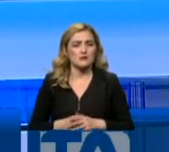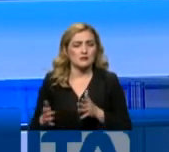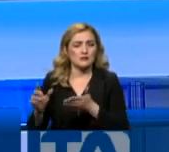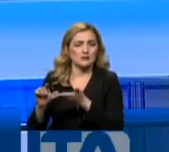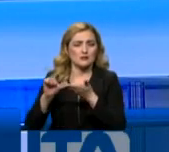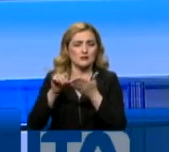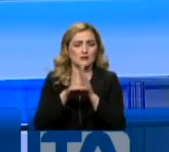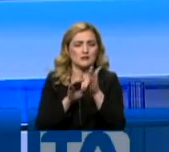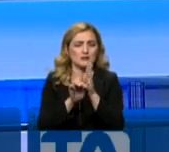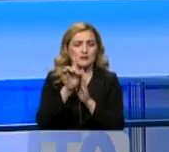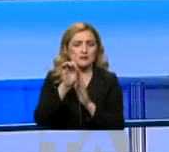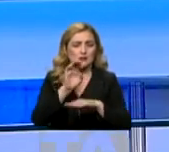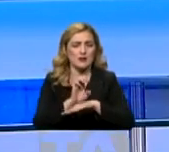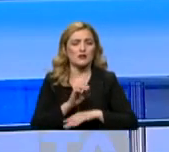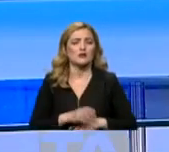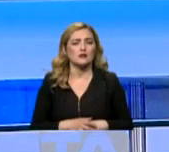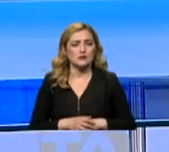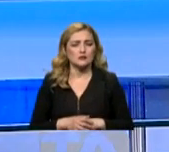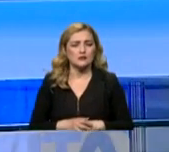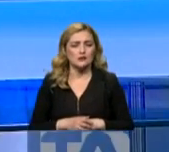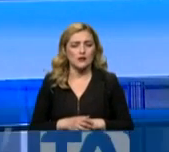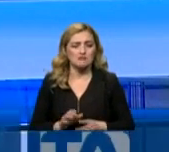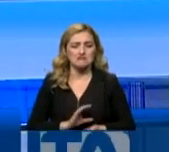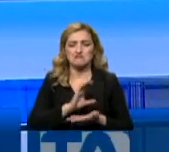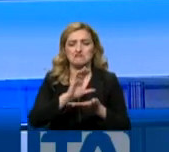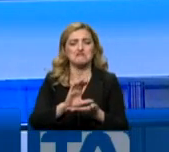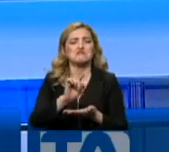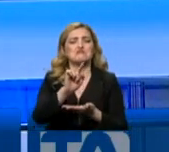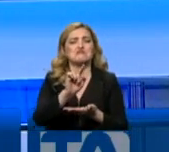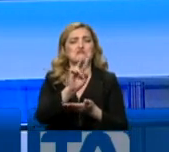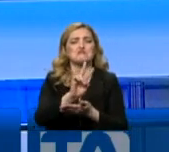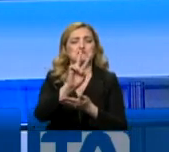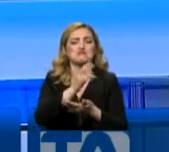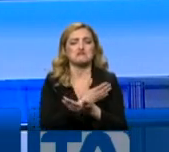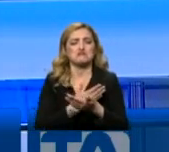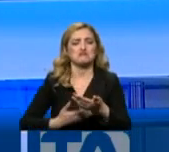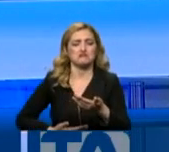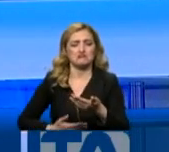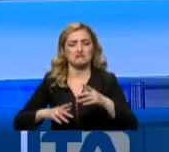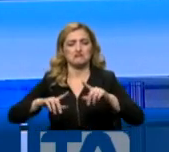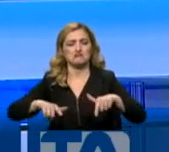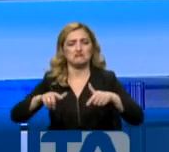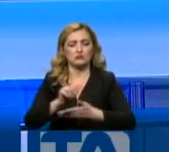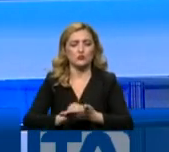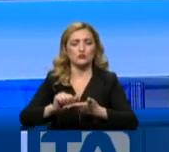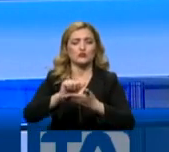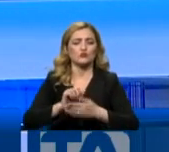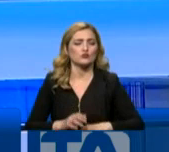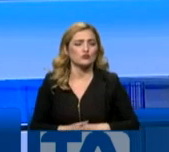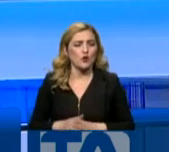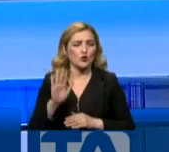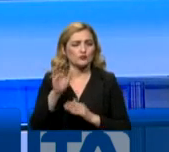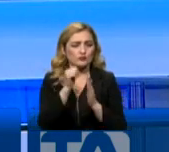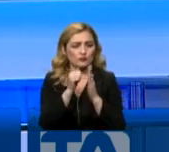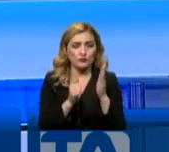Créditos del Banco de Desarrollo del Ecuador entregó este viernes el presidente de la República, Lenín Moreno, en Azuay. Como parte de su